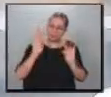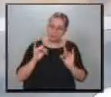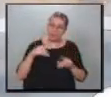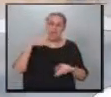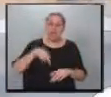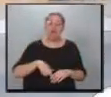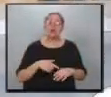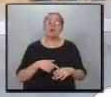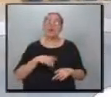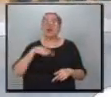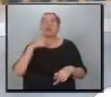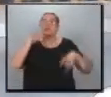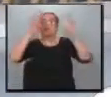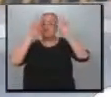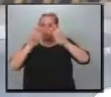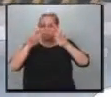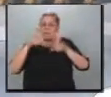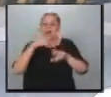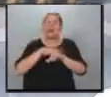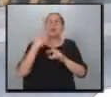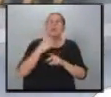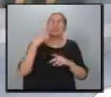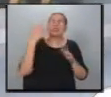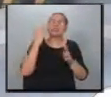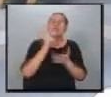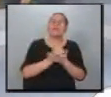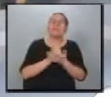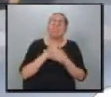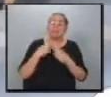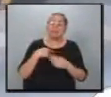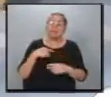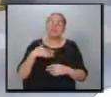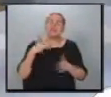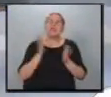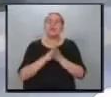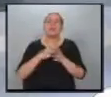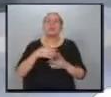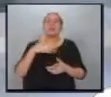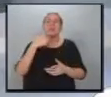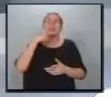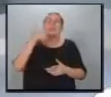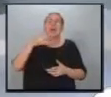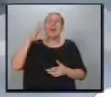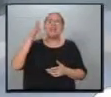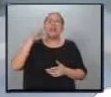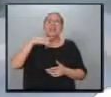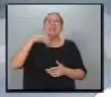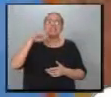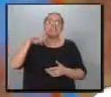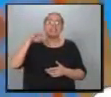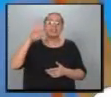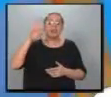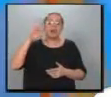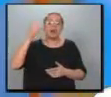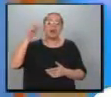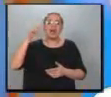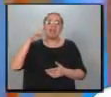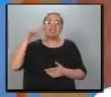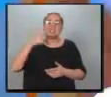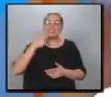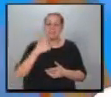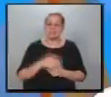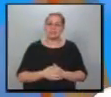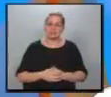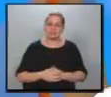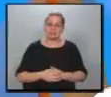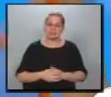pero vamos hacia este tema y hacia este momento tan esperado con el señor Sabatino Arias. Me encanta el perfil